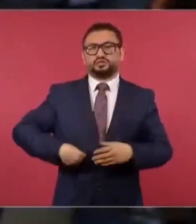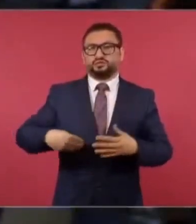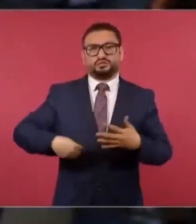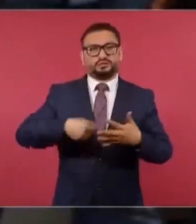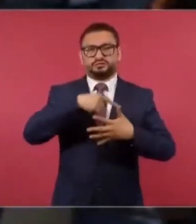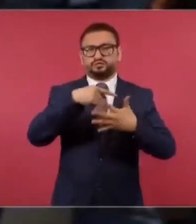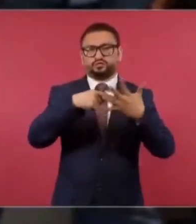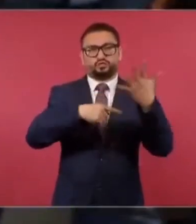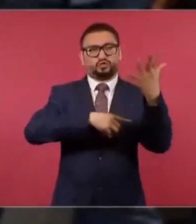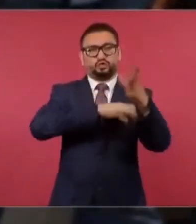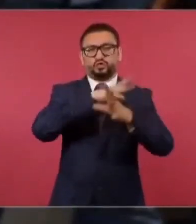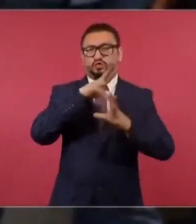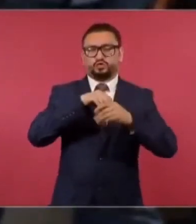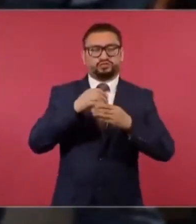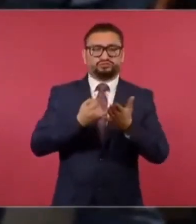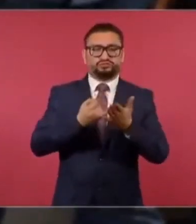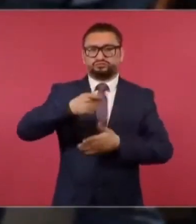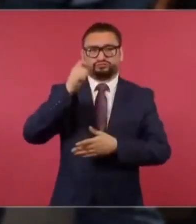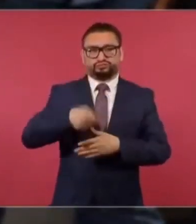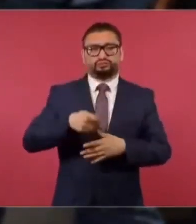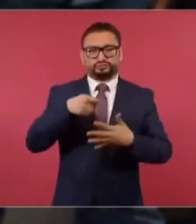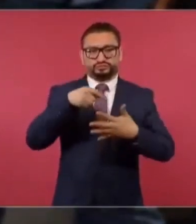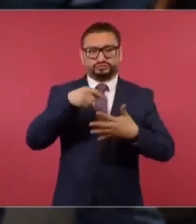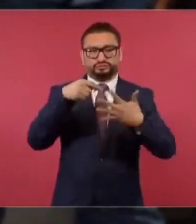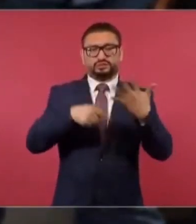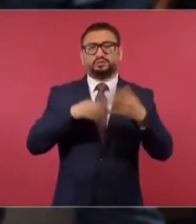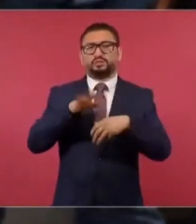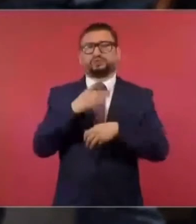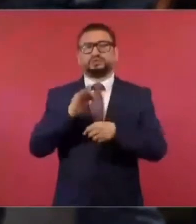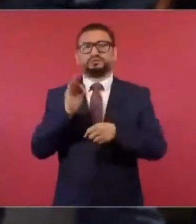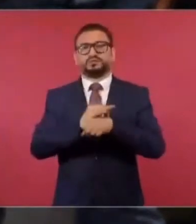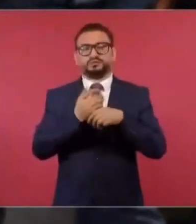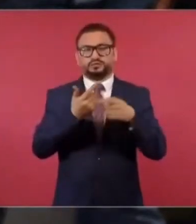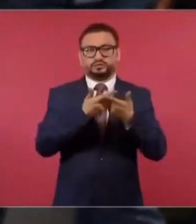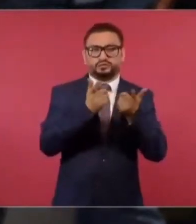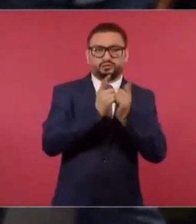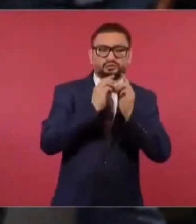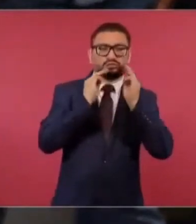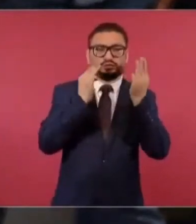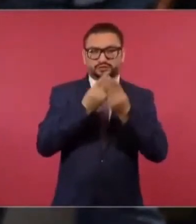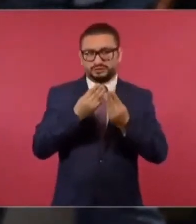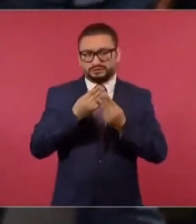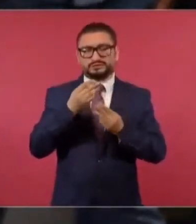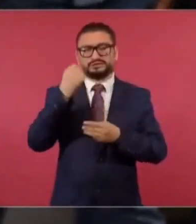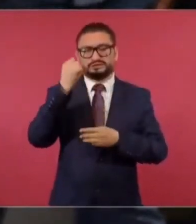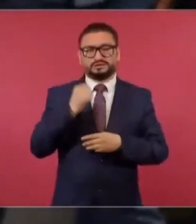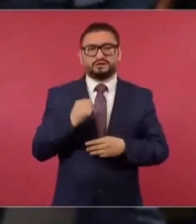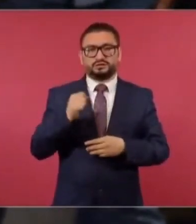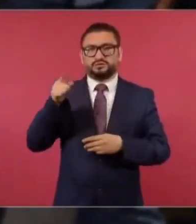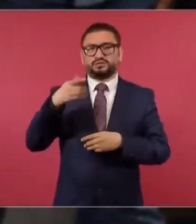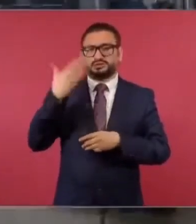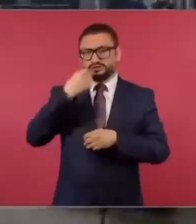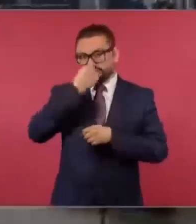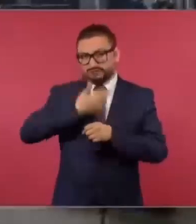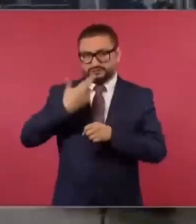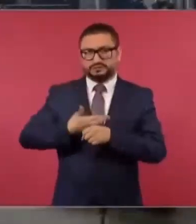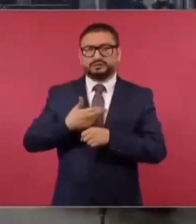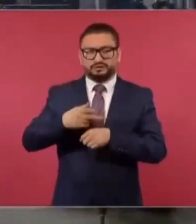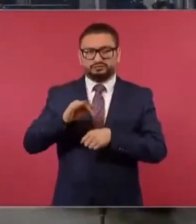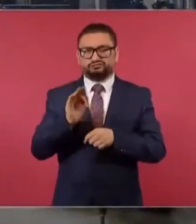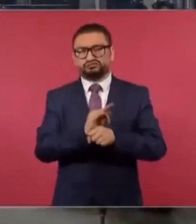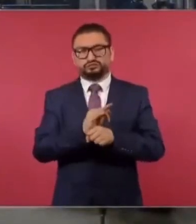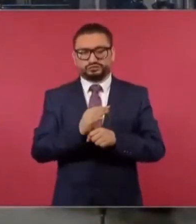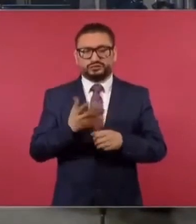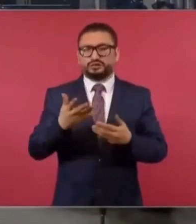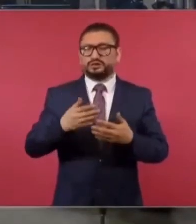de todos los cargos que se le acusaron por proteger al cártel de Sinaloa utilizando su cargo como secretario.